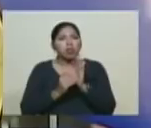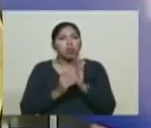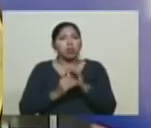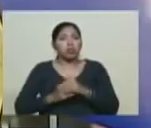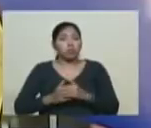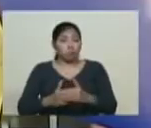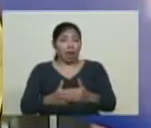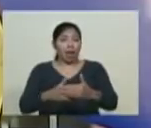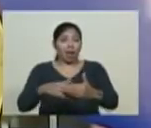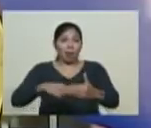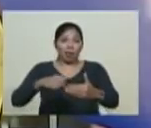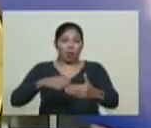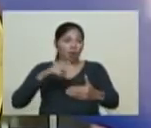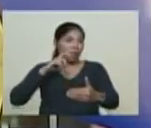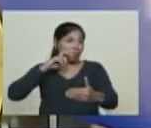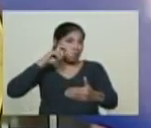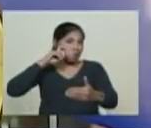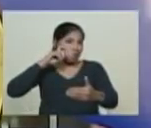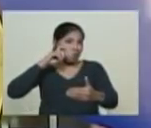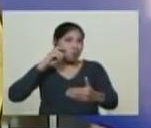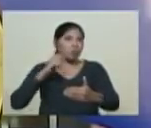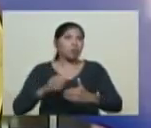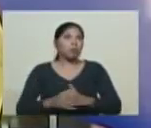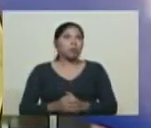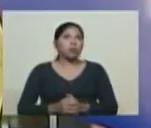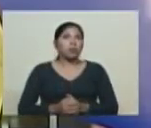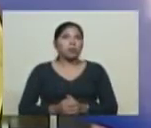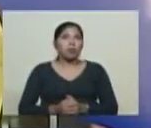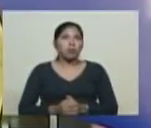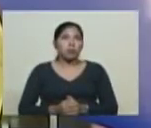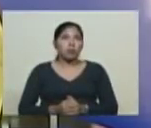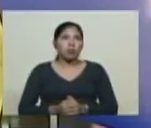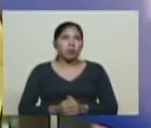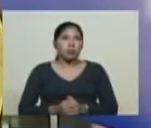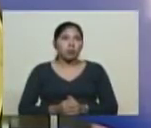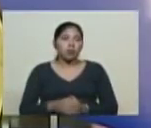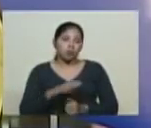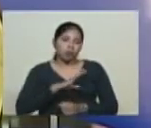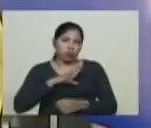barrigonas en el plan de parto humanizado